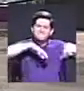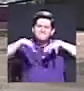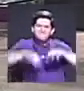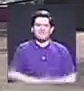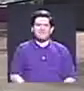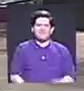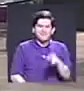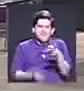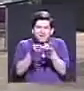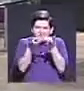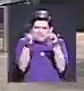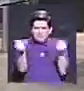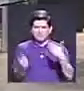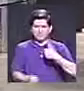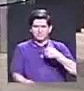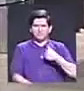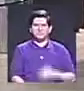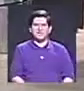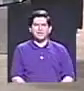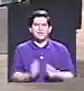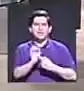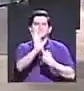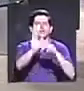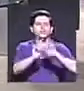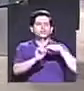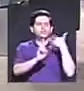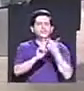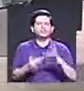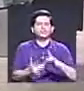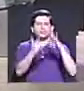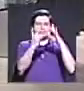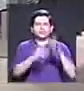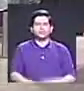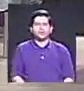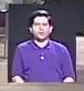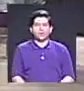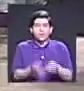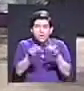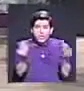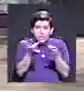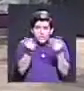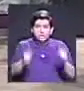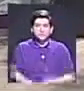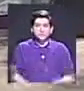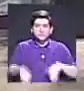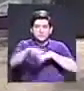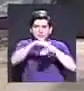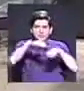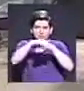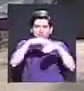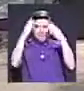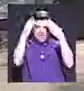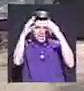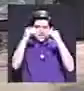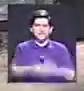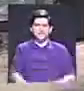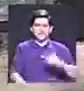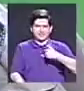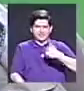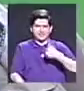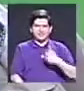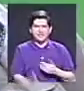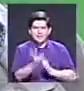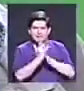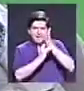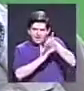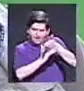se desprenden de proyección social, sobre todo, que se desprenden de las bases de datos que se han generado por